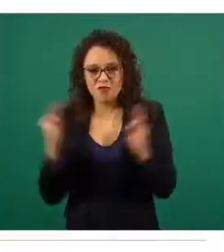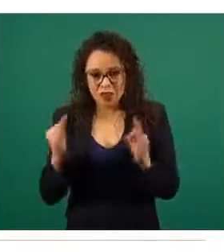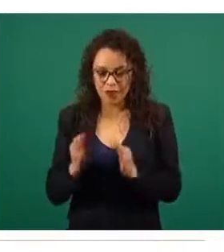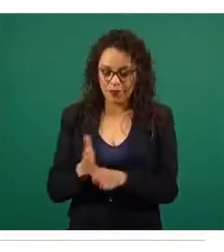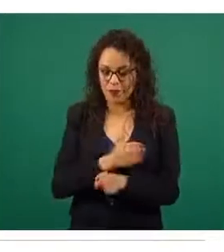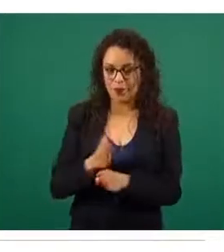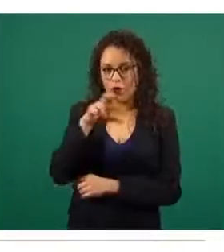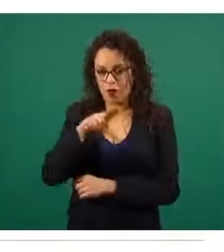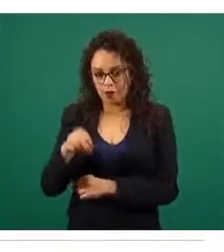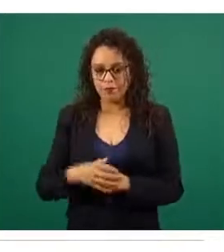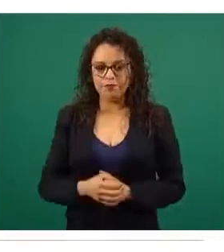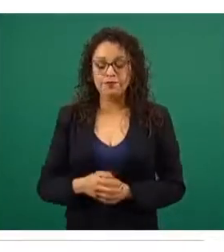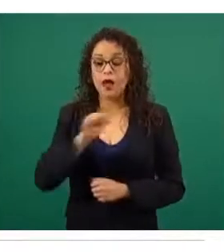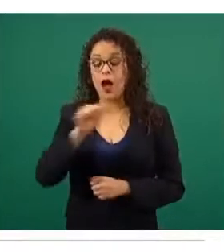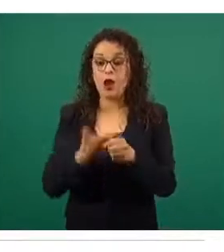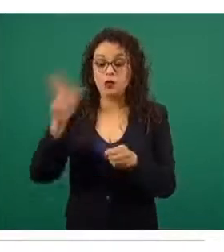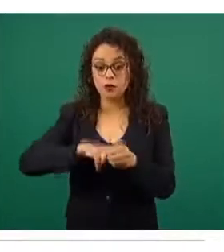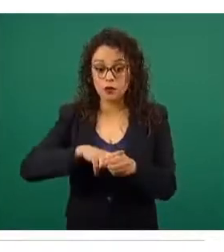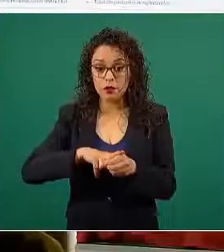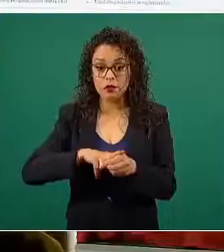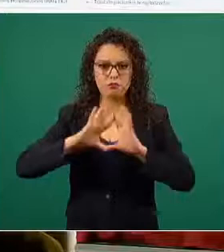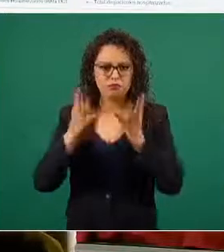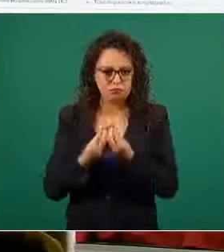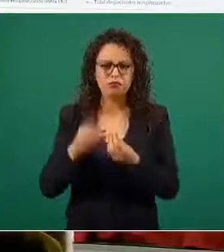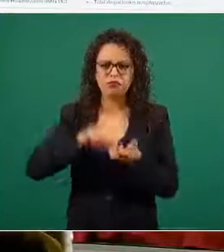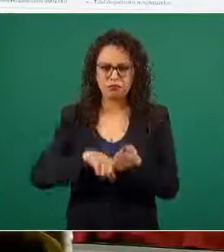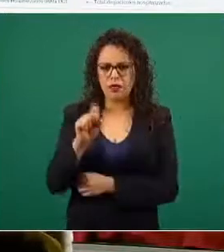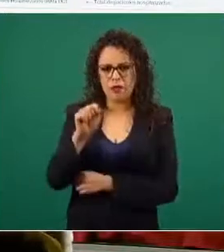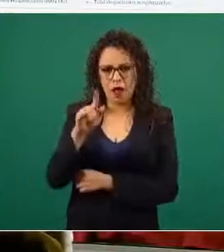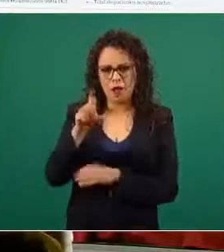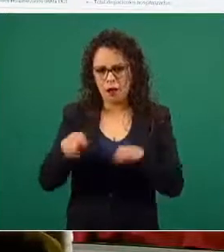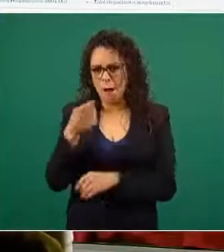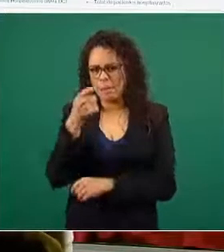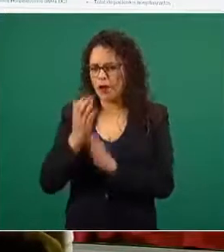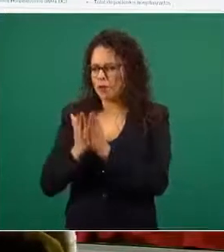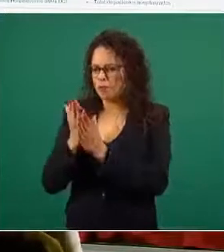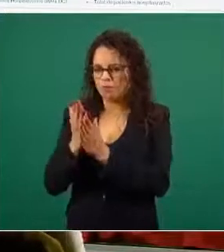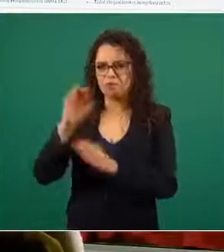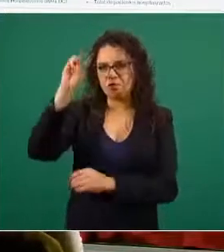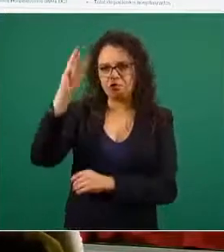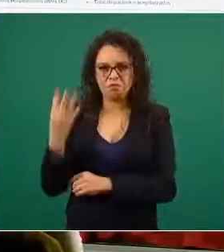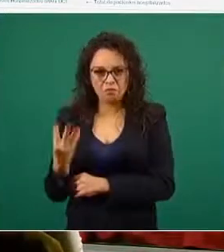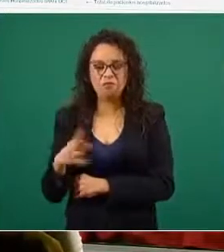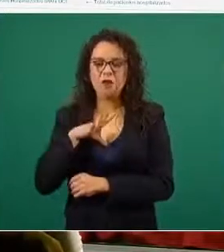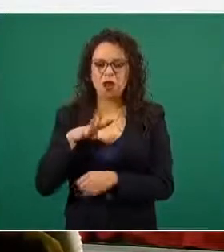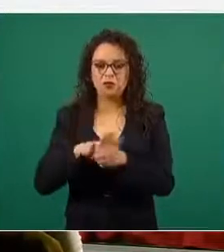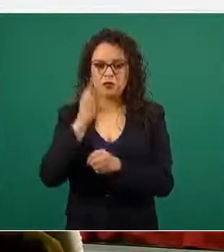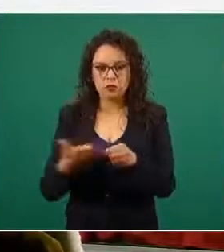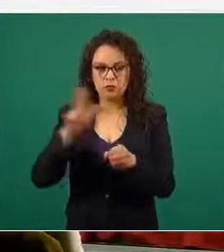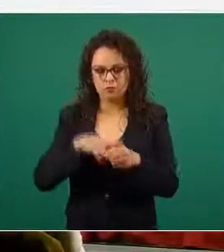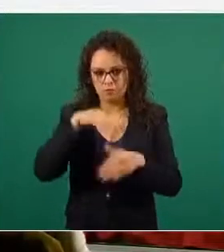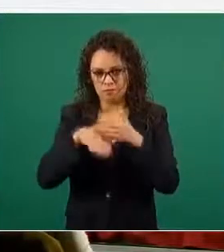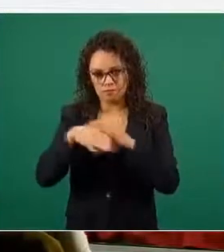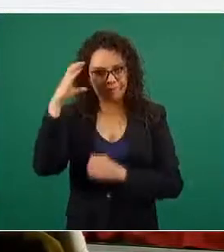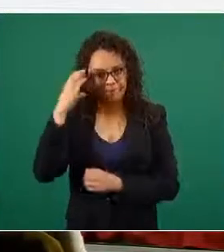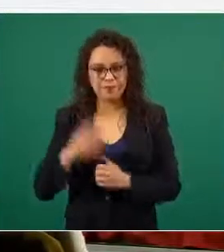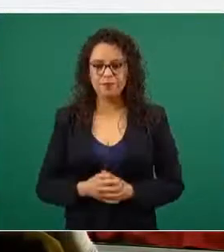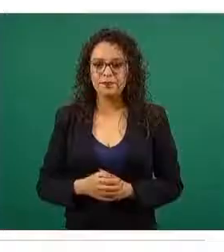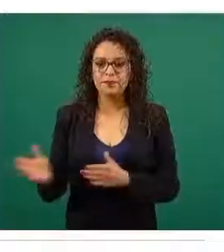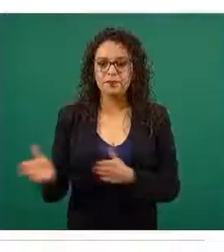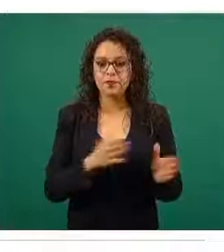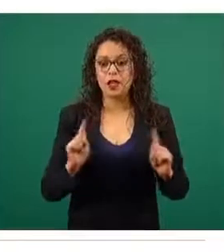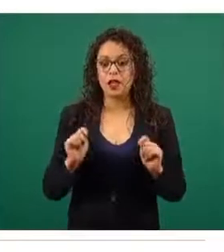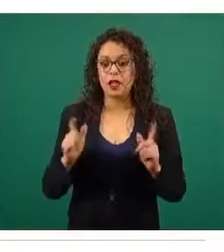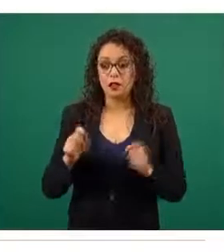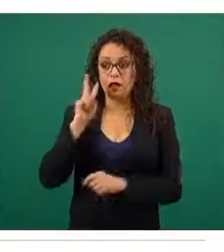la misma tendencia. La siguiente, y hospitalizaciones en general estables, muy ligera tendencia al aumento, 3/4 partes de disponibilidad hospitalaria. La siguiente, Tlaxcala, es muy notorio